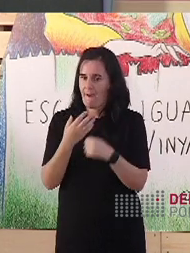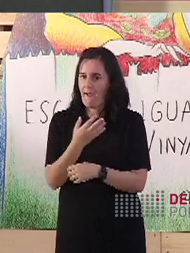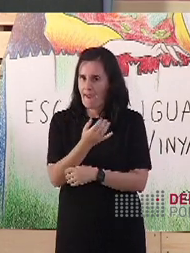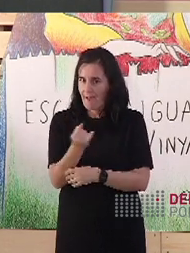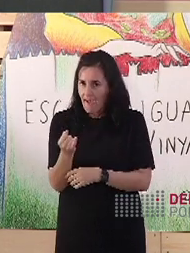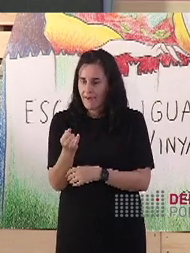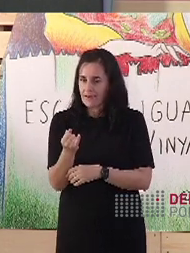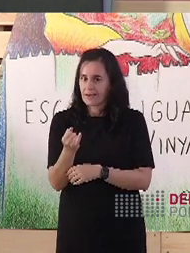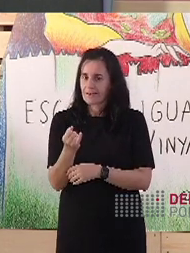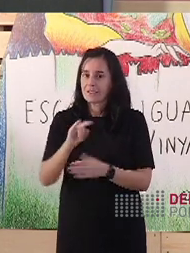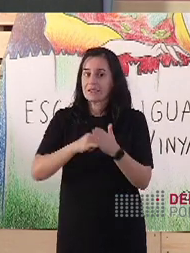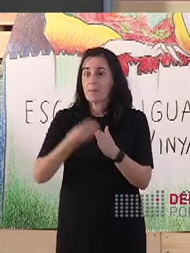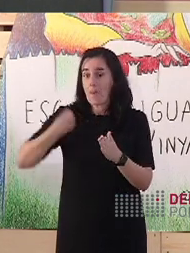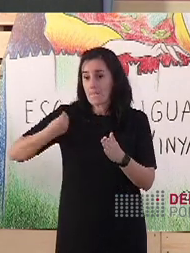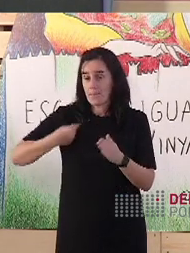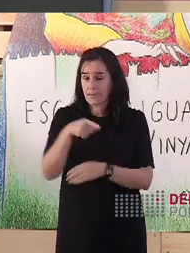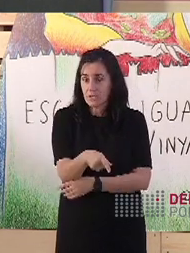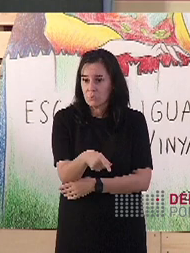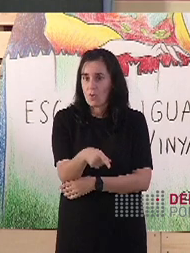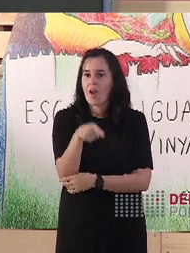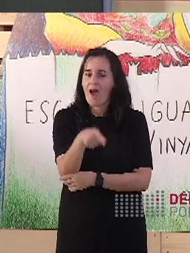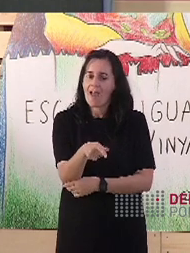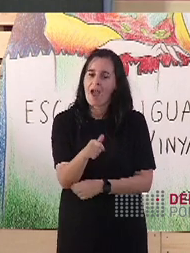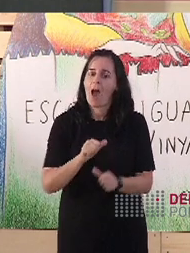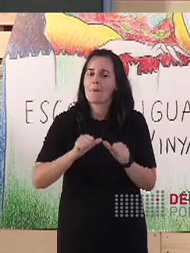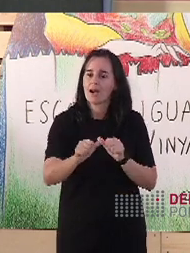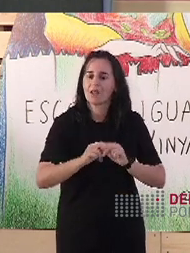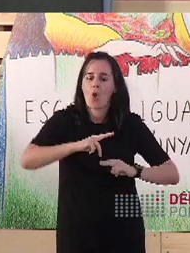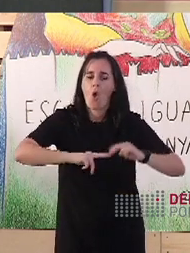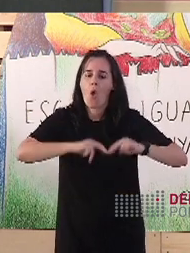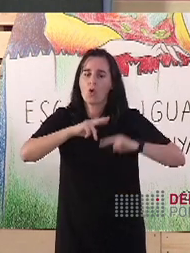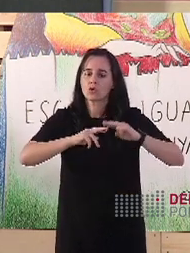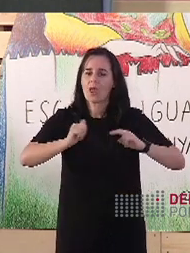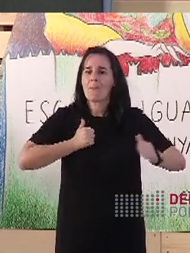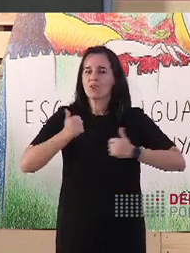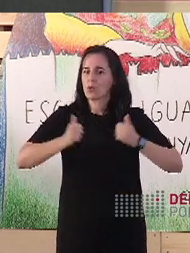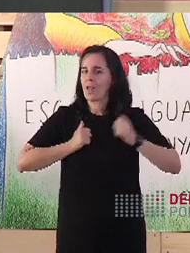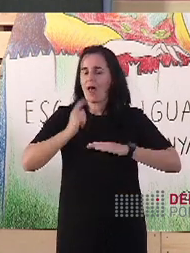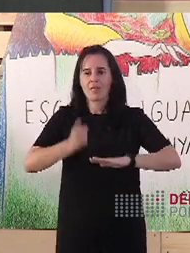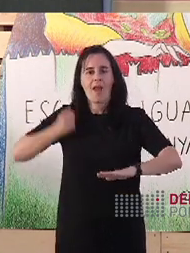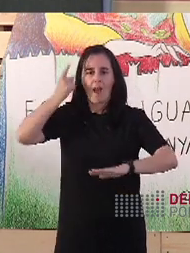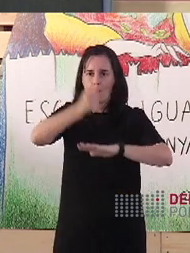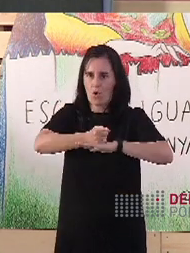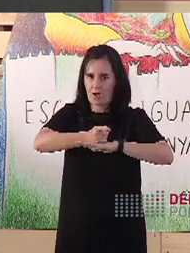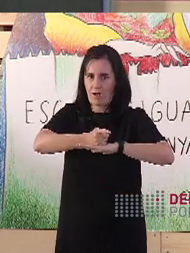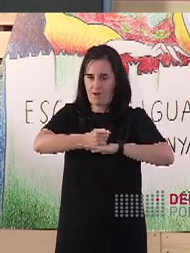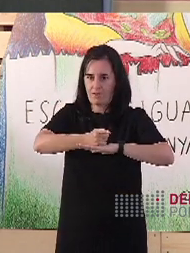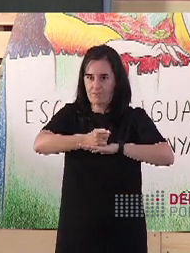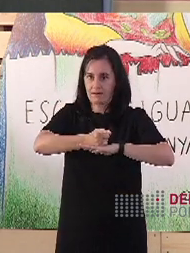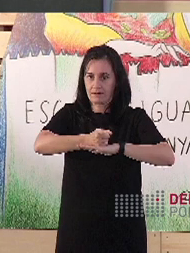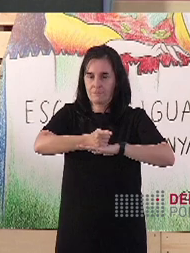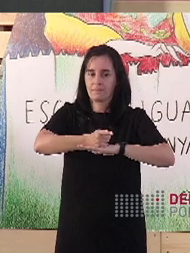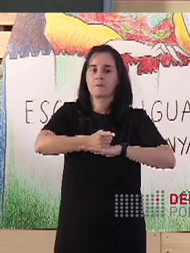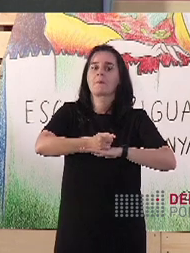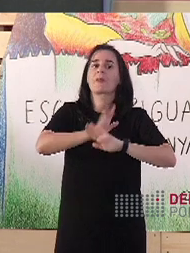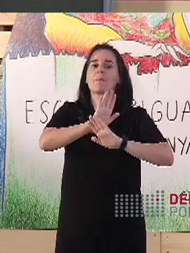y en base a ese sistema pues se construye lo que llamamos la masculinidad hegemónica, ¿no? Pero ¿qué se ha convertido